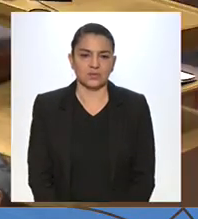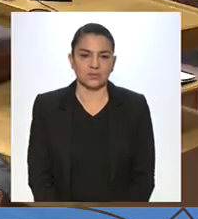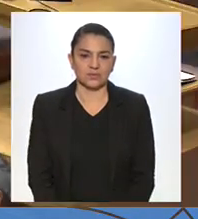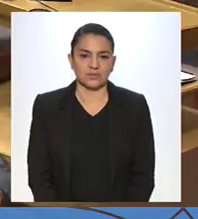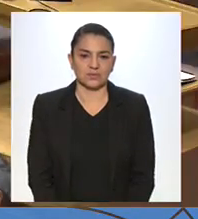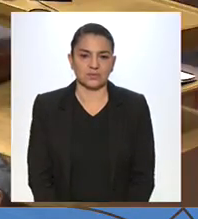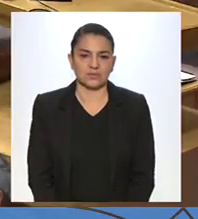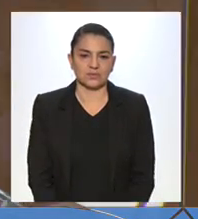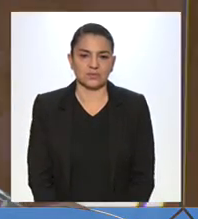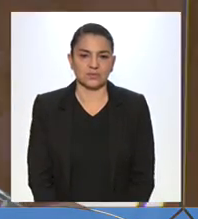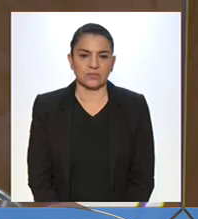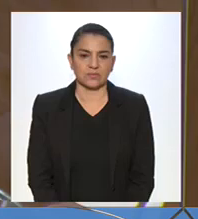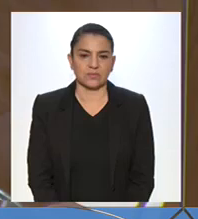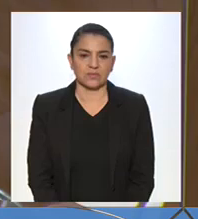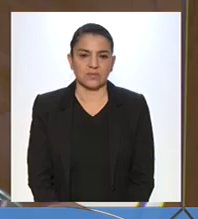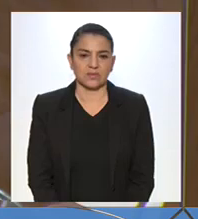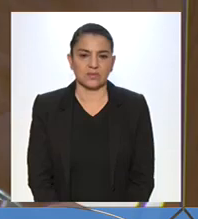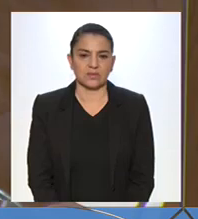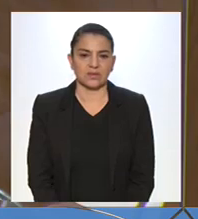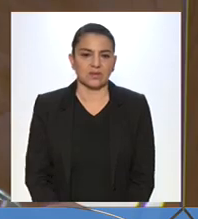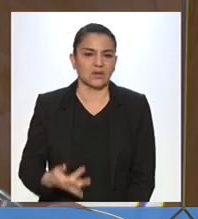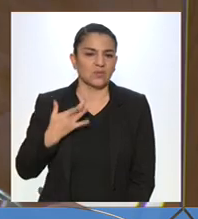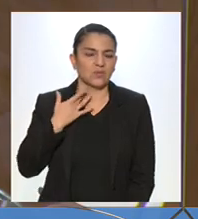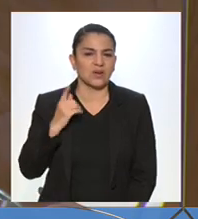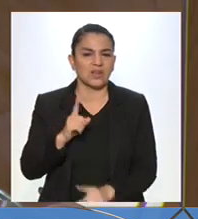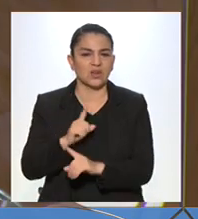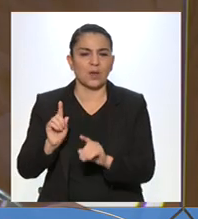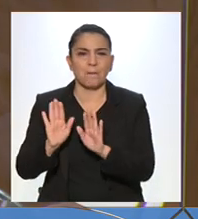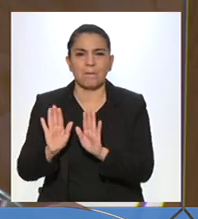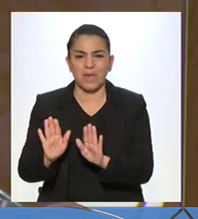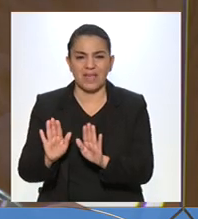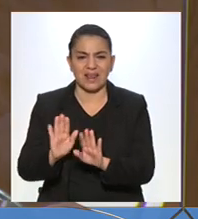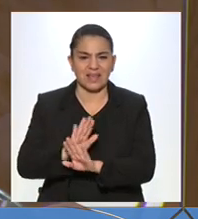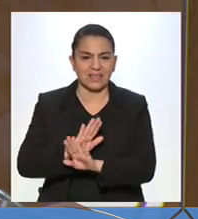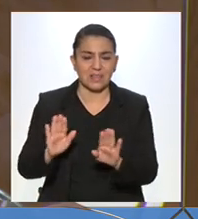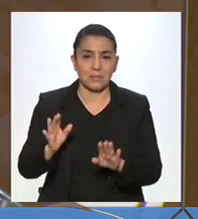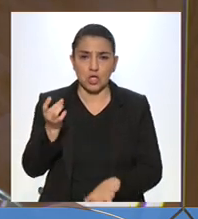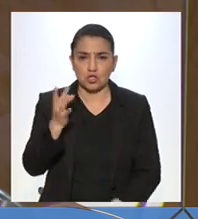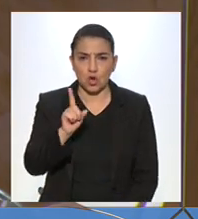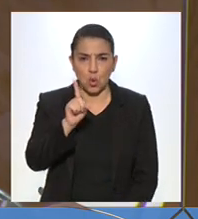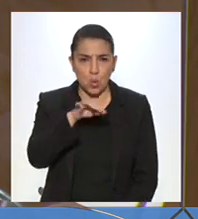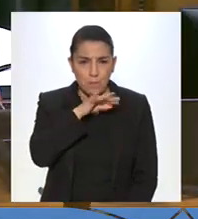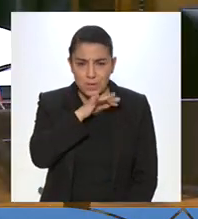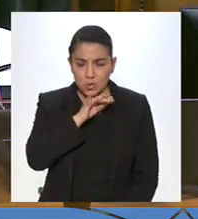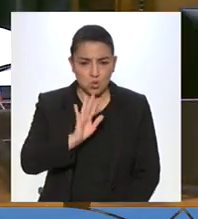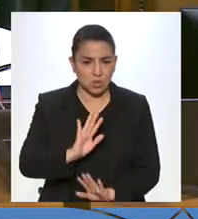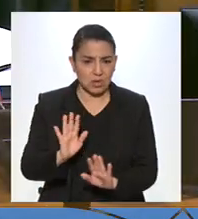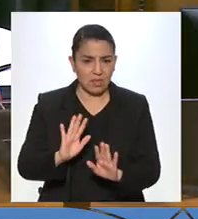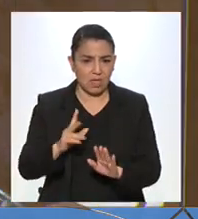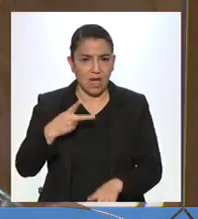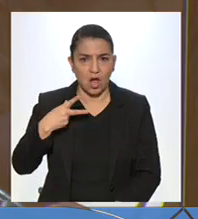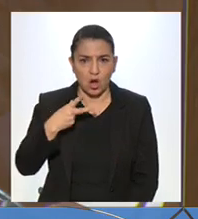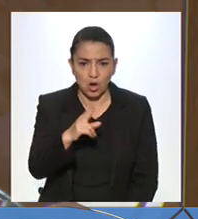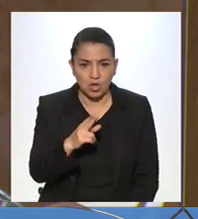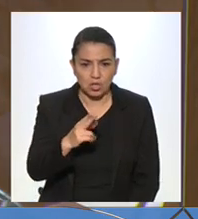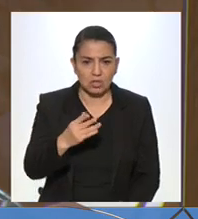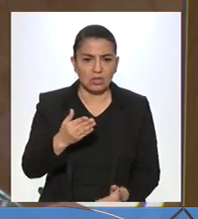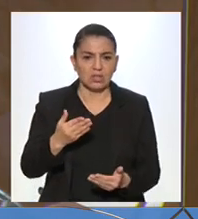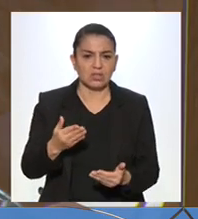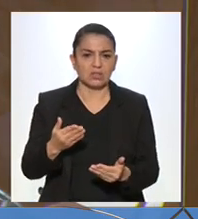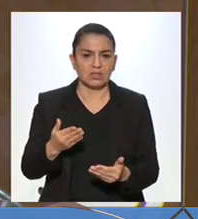¿Por qué me esperan que termine? Si están ahí en la sala, ¿no es cierto? Por favor, ¿no? Me queda solamente un minuto, ¿no? Pero se corta este tema y uno